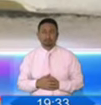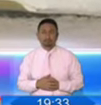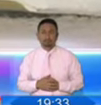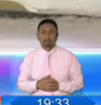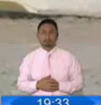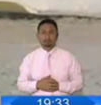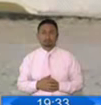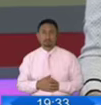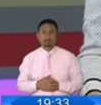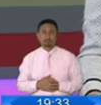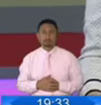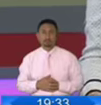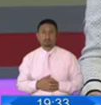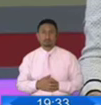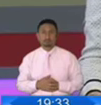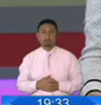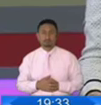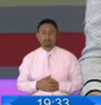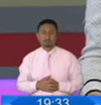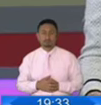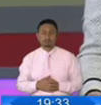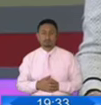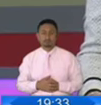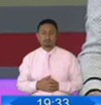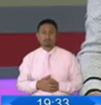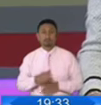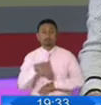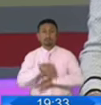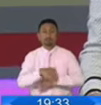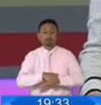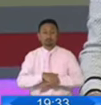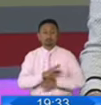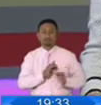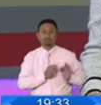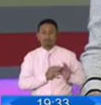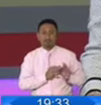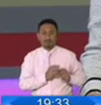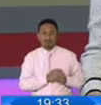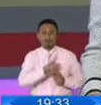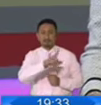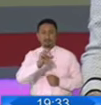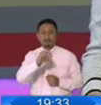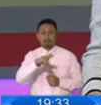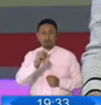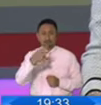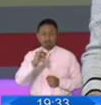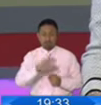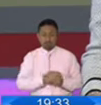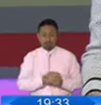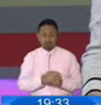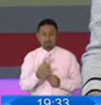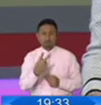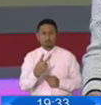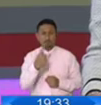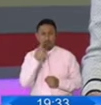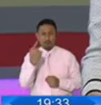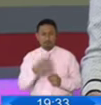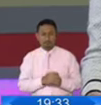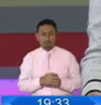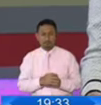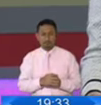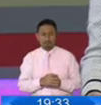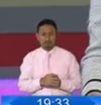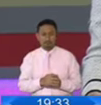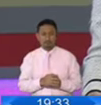Casamen. Mientras que en esta tarde en Calderón y Llano Chico, la policía detuvo a 2 hombres que trataron de secuestrar a